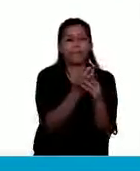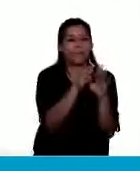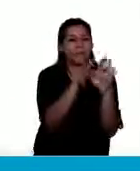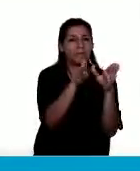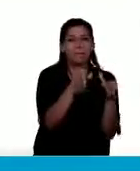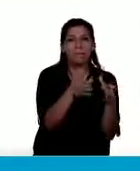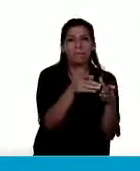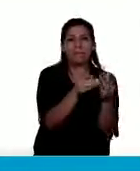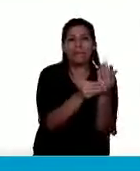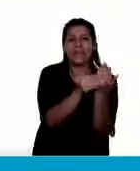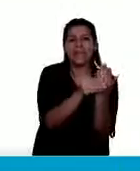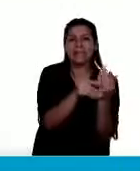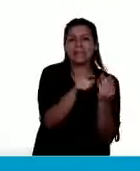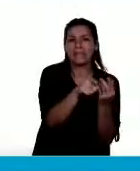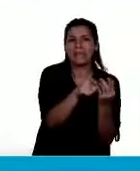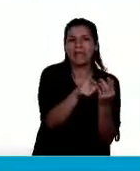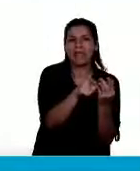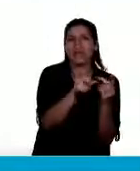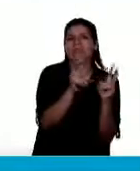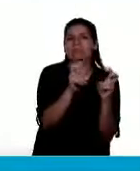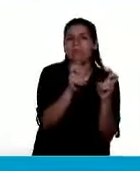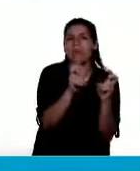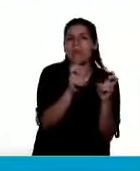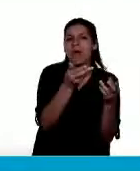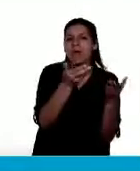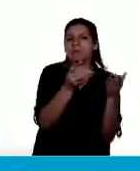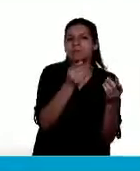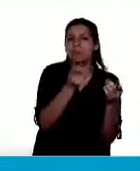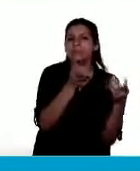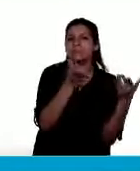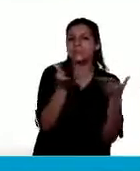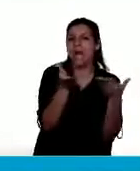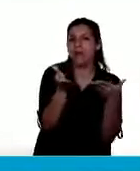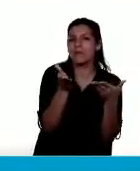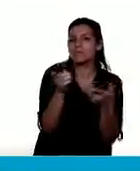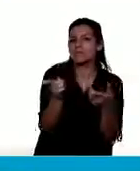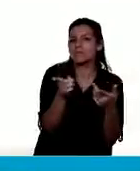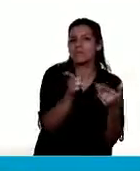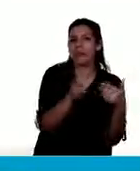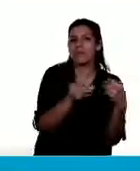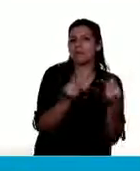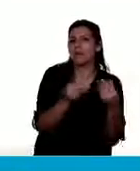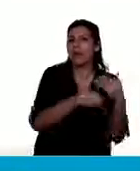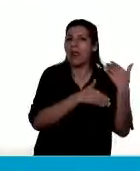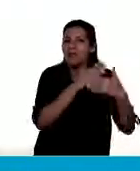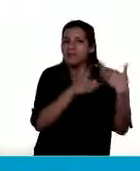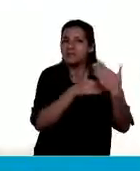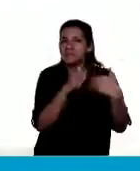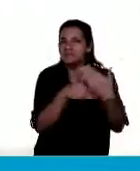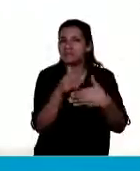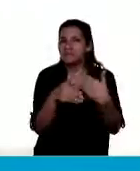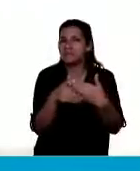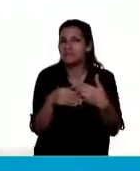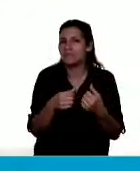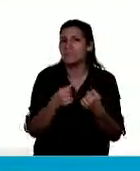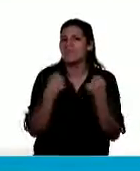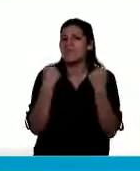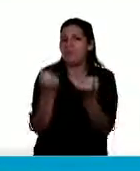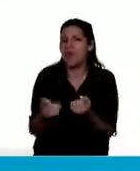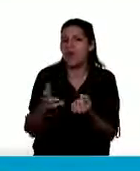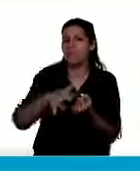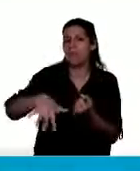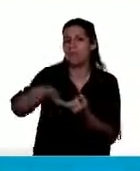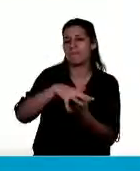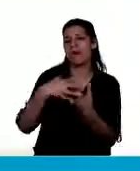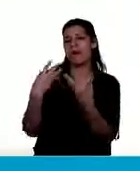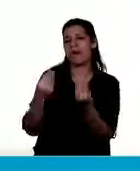solamente en términos burocráticos, sino para ponerlo al servicio del desarrollo y de la potencia de un pueblo. La